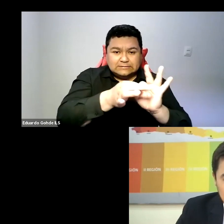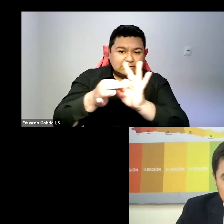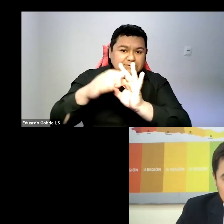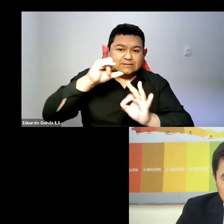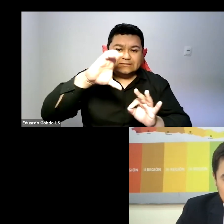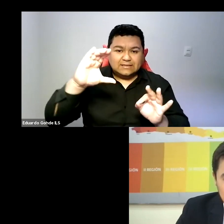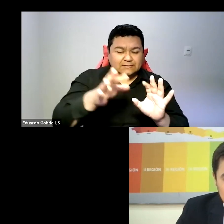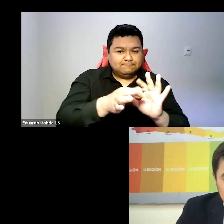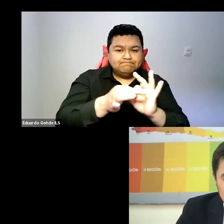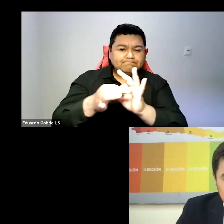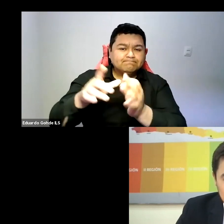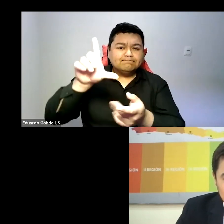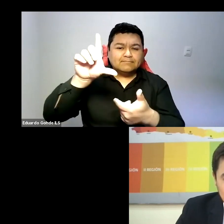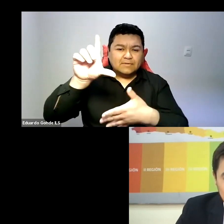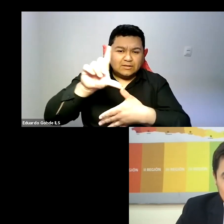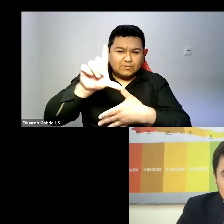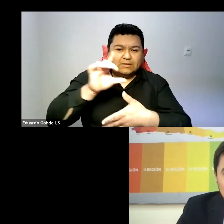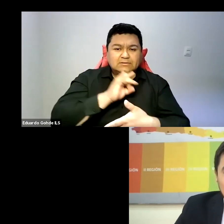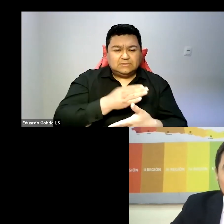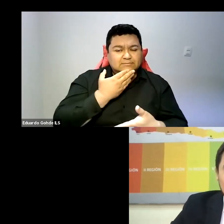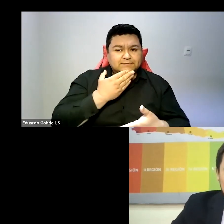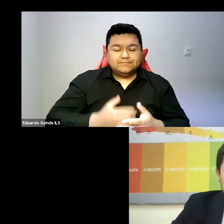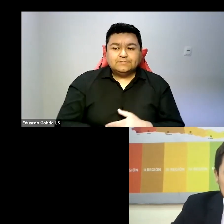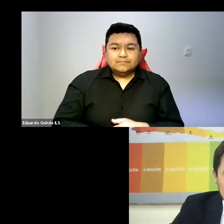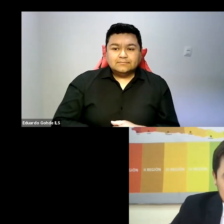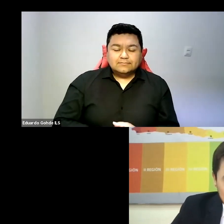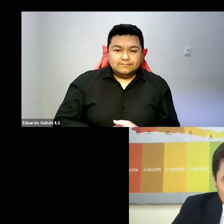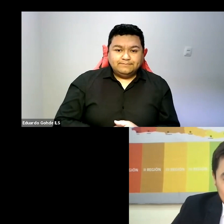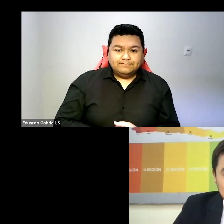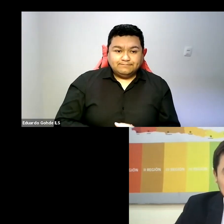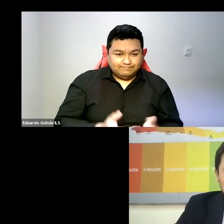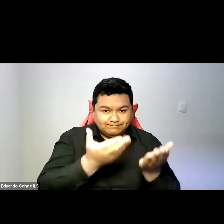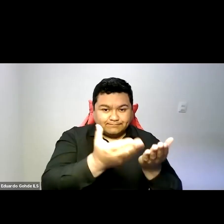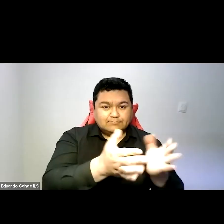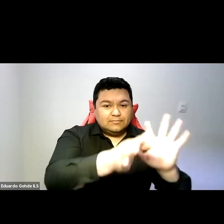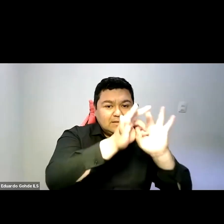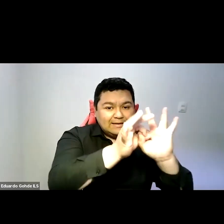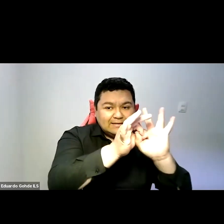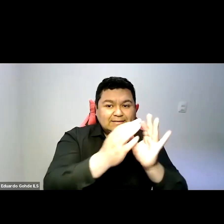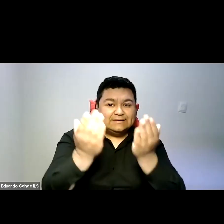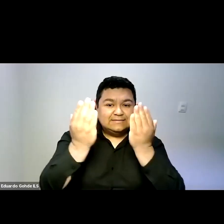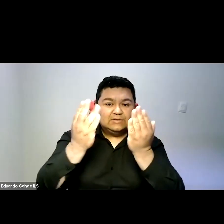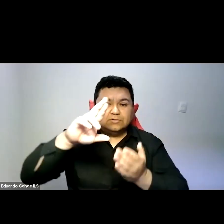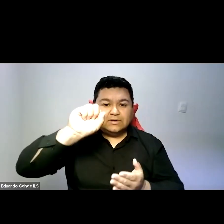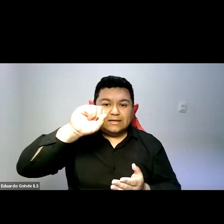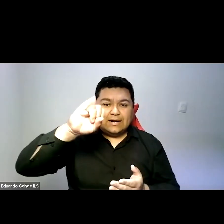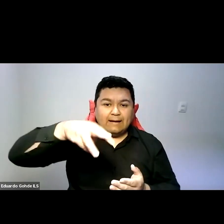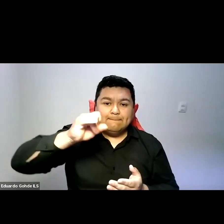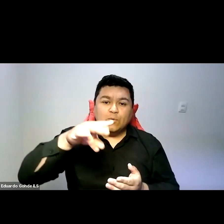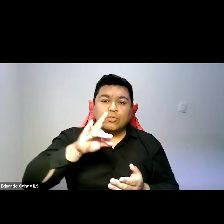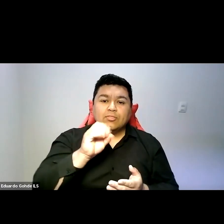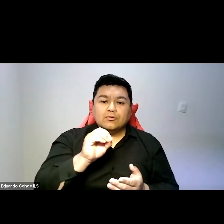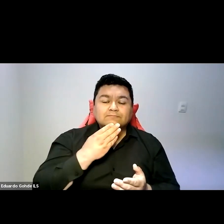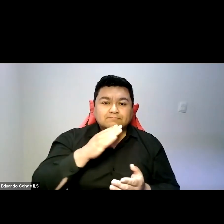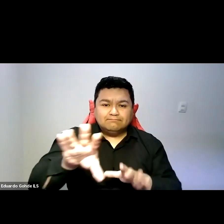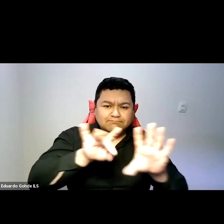largo de Chile y Latinoamérica. Bueno, agradecemos a Raimundo el saludo y los aspectos que destaca del programa